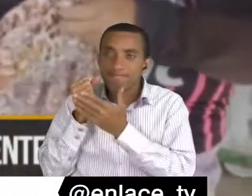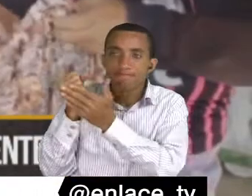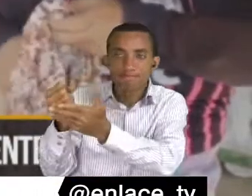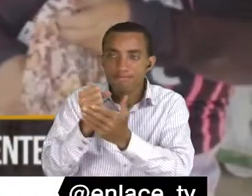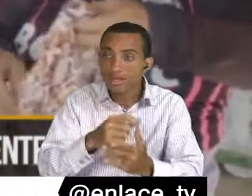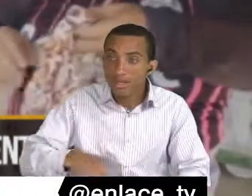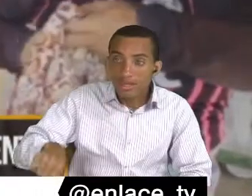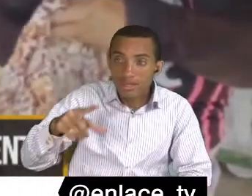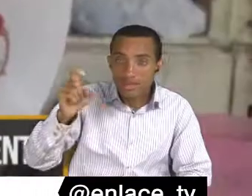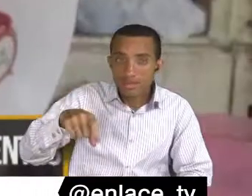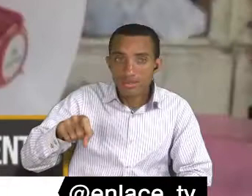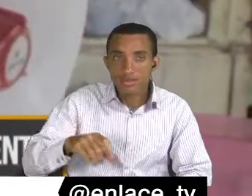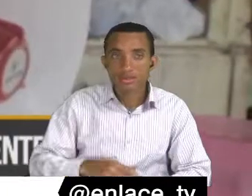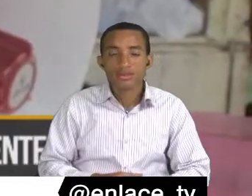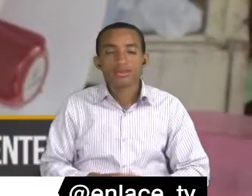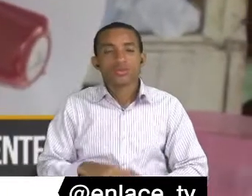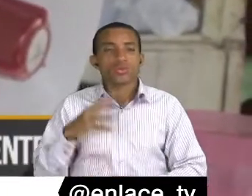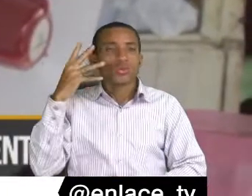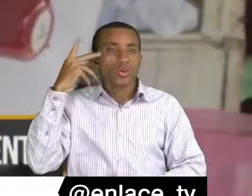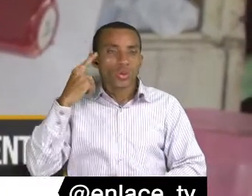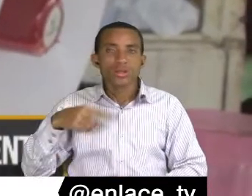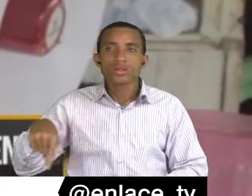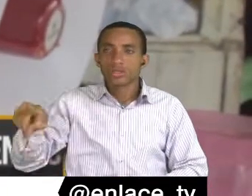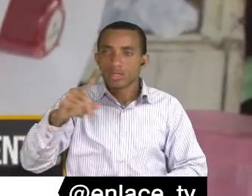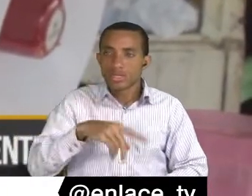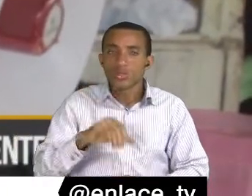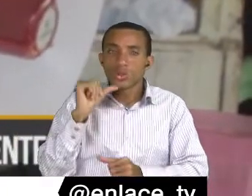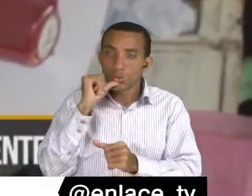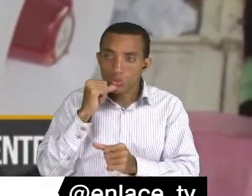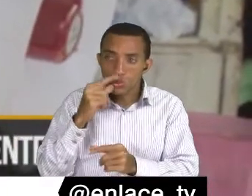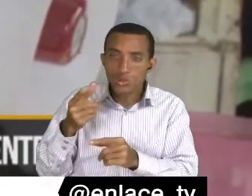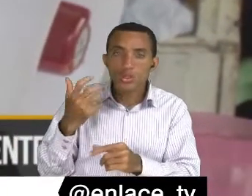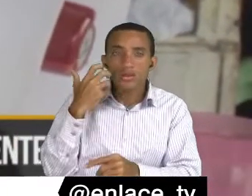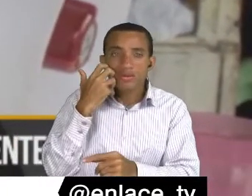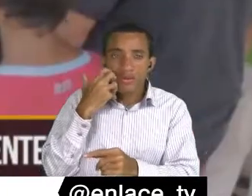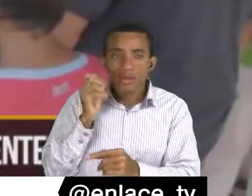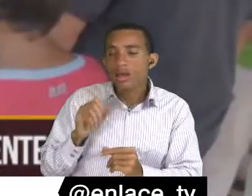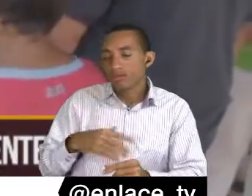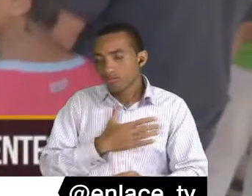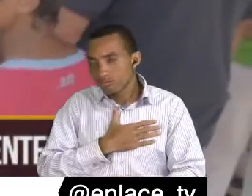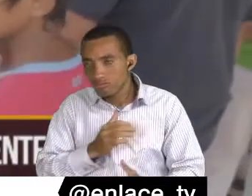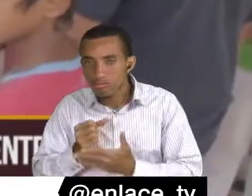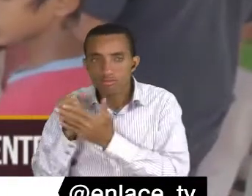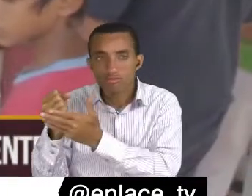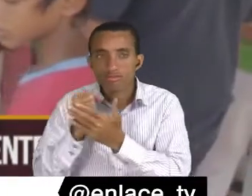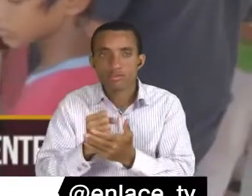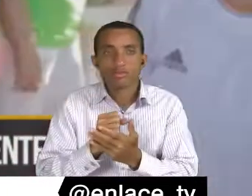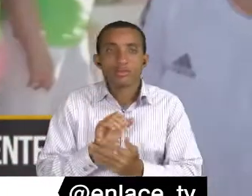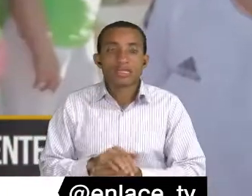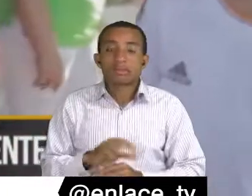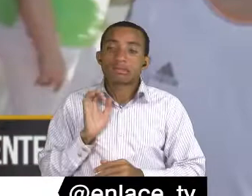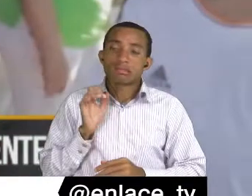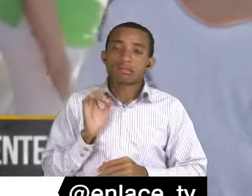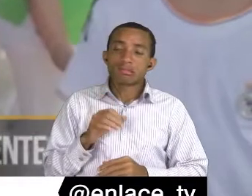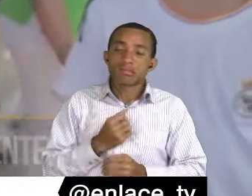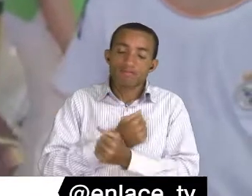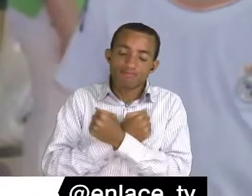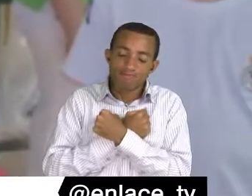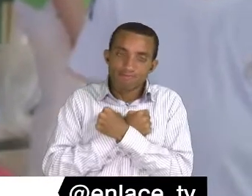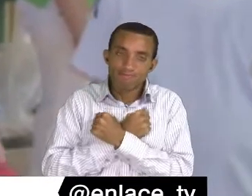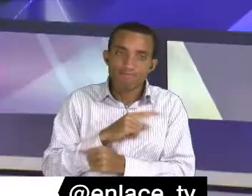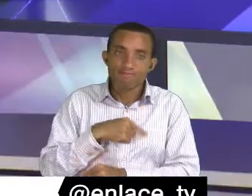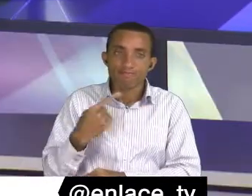de pacientes se benefician con los aportes de los buenos corazones barranqueños que ven en este tipo de convocatorias la oportunidad de sembrar amor en los más